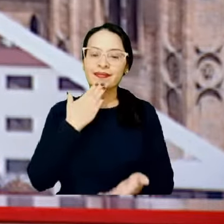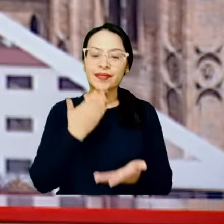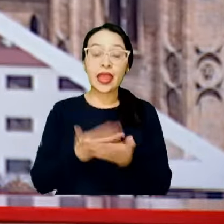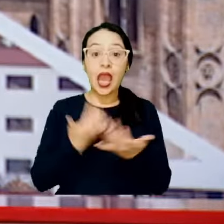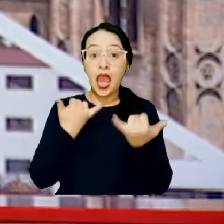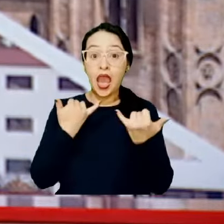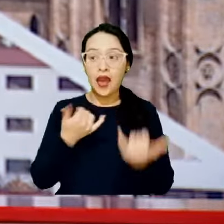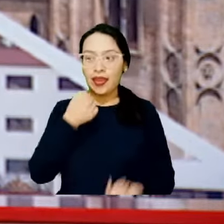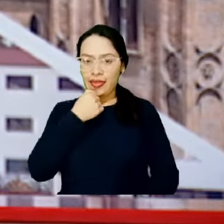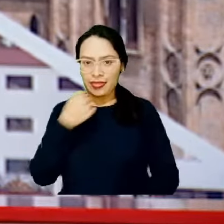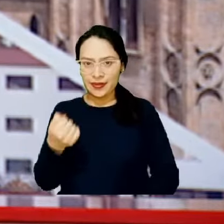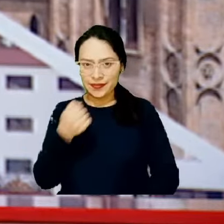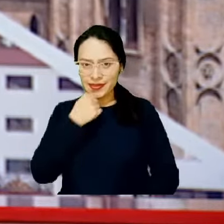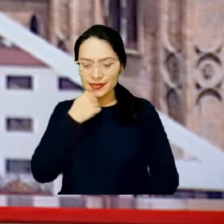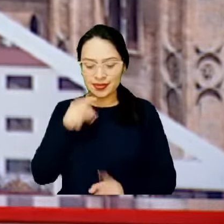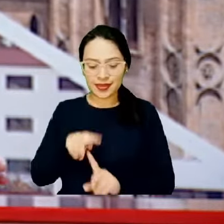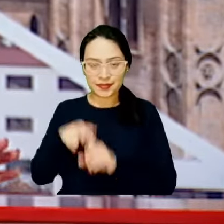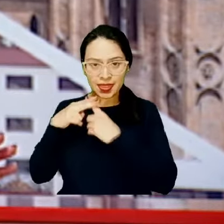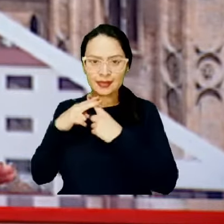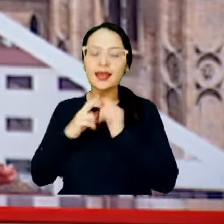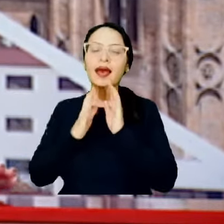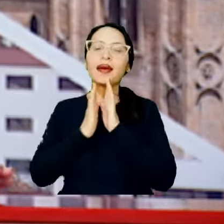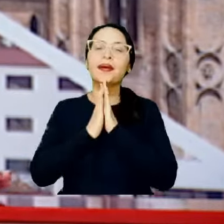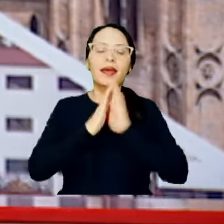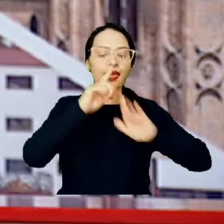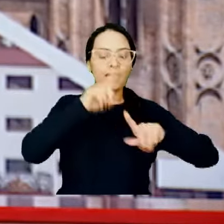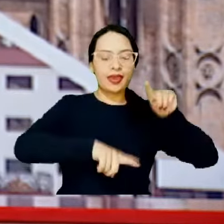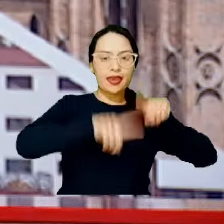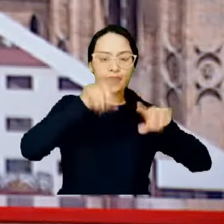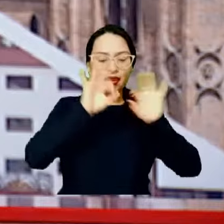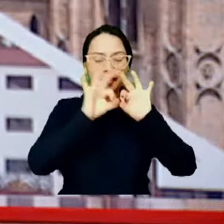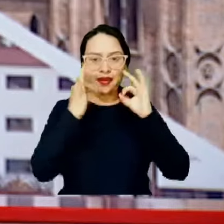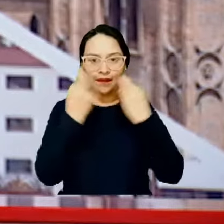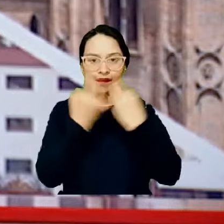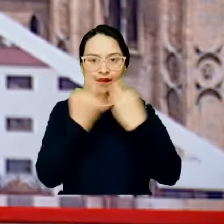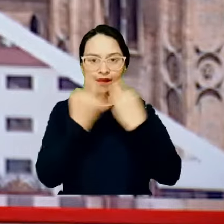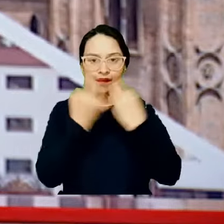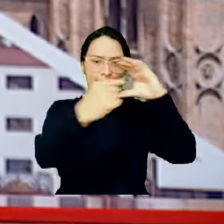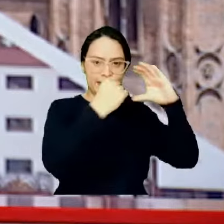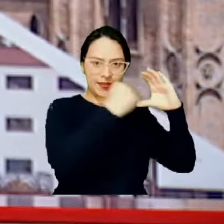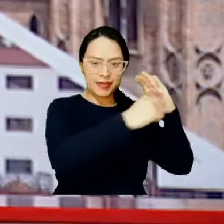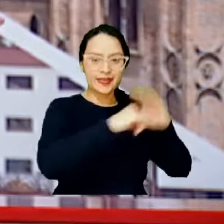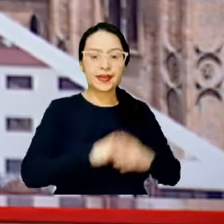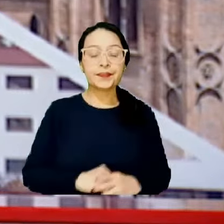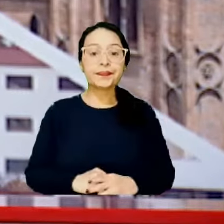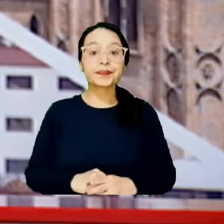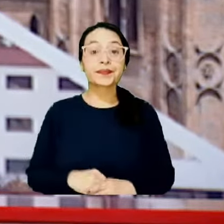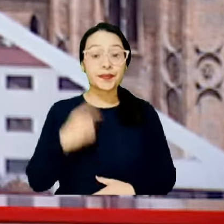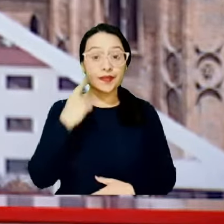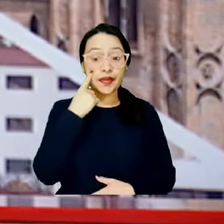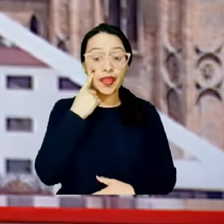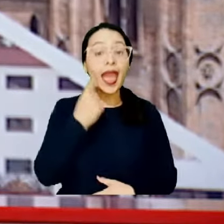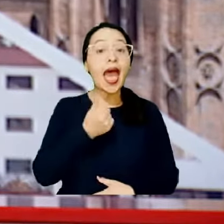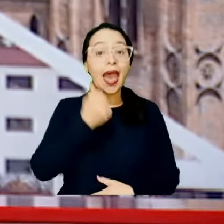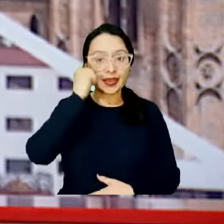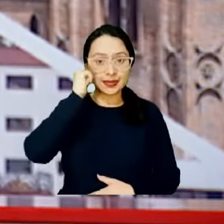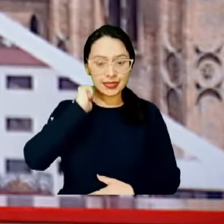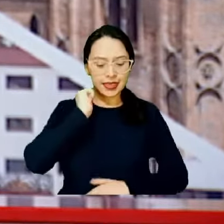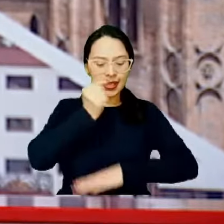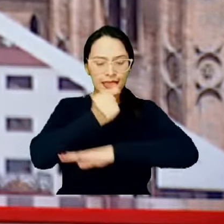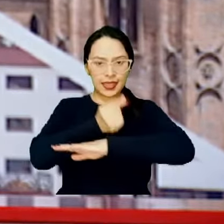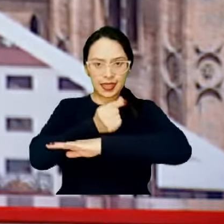tema porque es muy importante. El día de ayer el gerente del MOVP mencionó nuevamente, lo he venido haciendo ya desde la semana pasada,